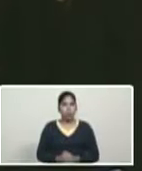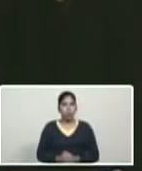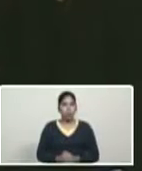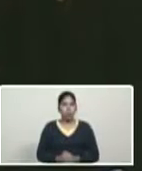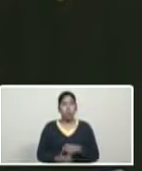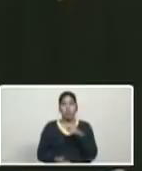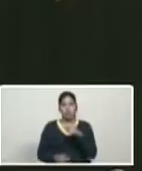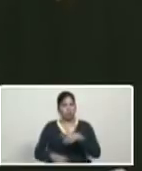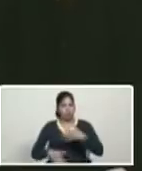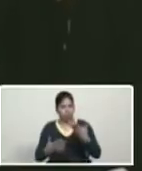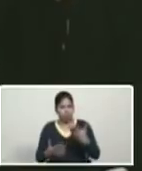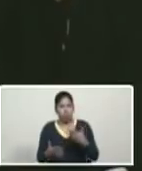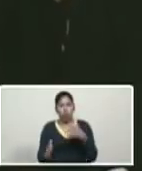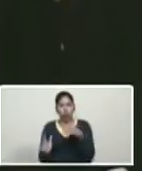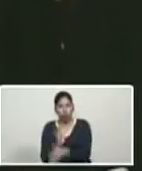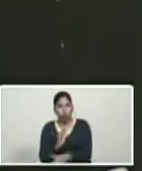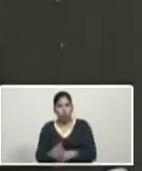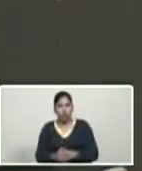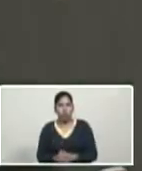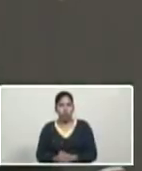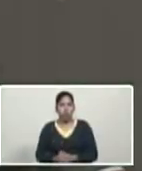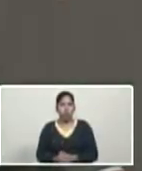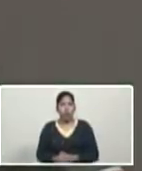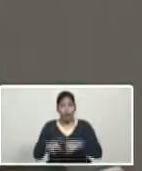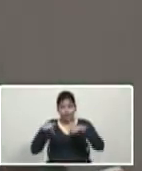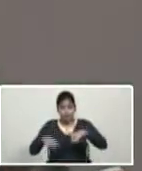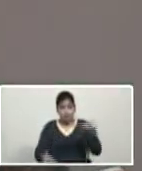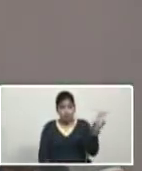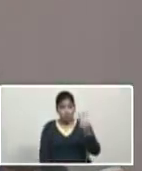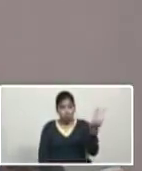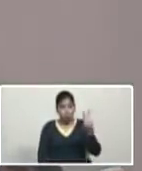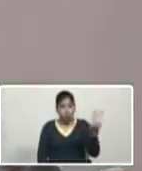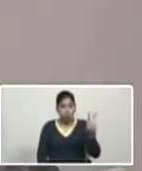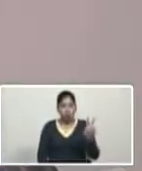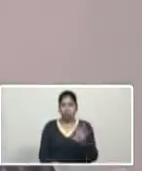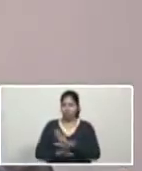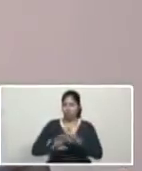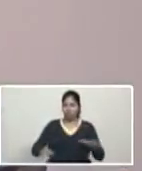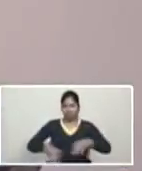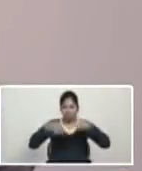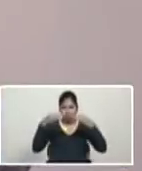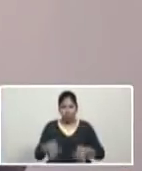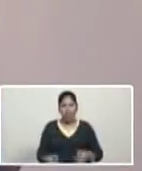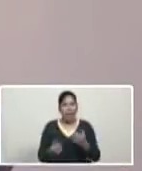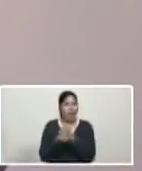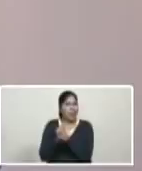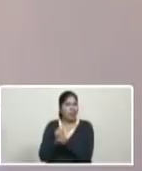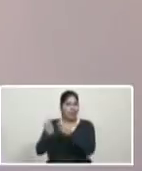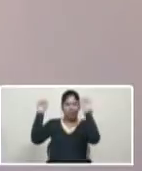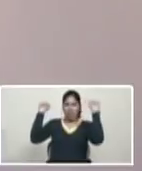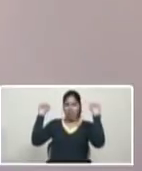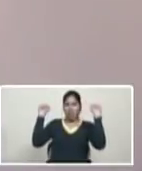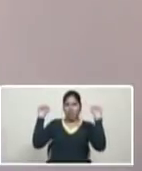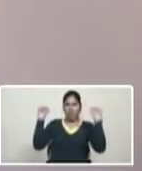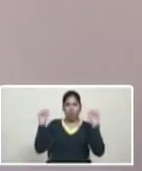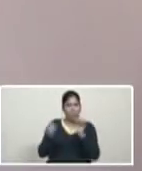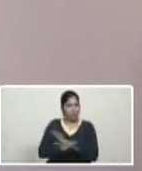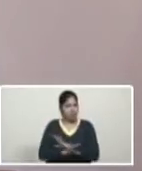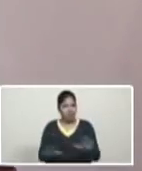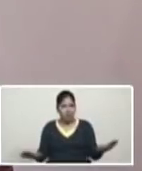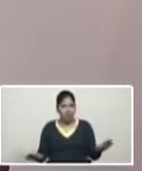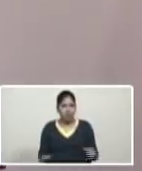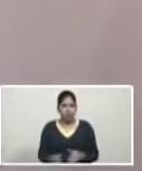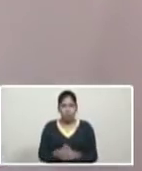que declaró solemnemente que Venezuela iba a ser una república libre, independiente y soberana